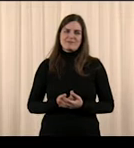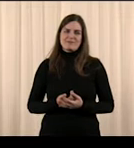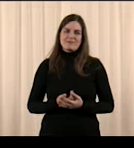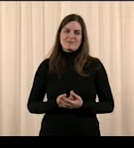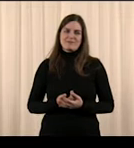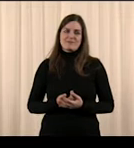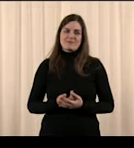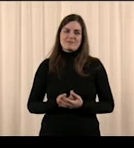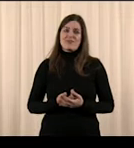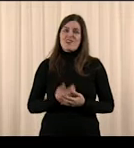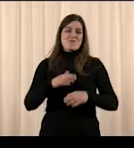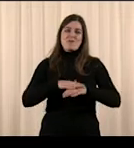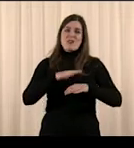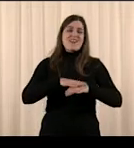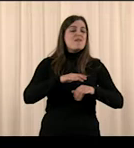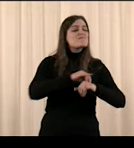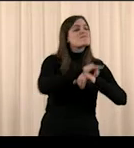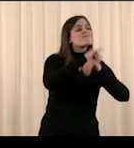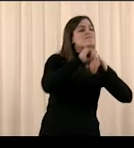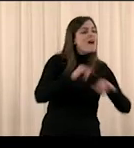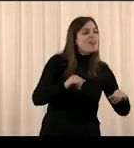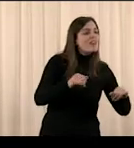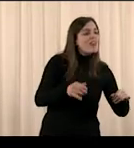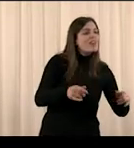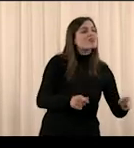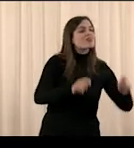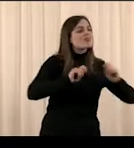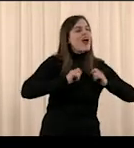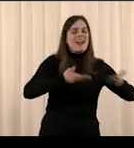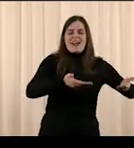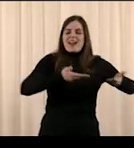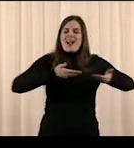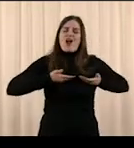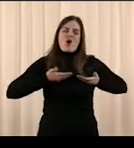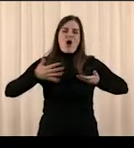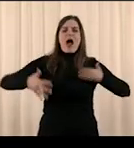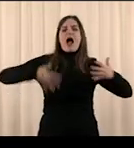Porque uno de los regalos más bonitos que trae la paz es la alegría.